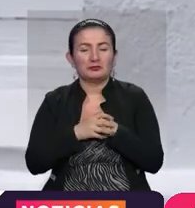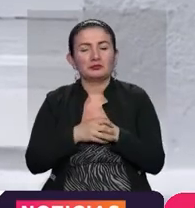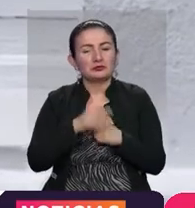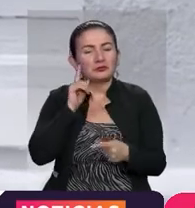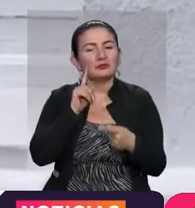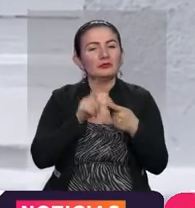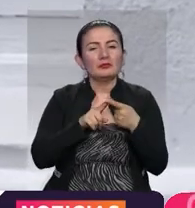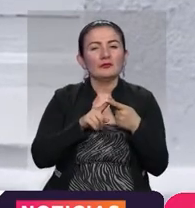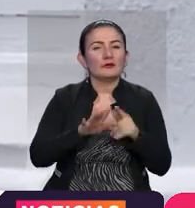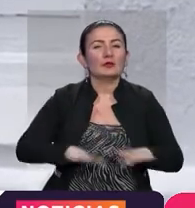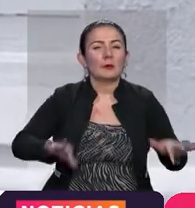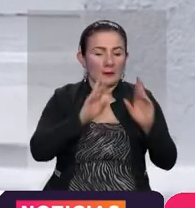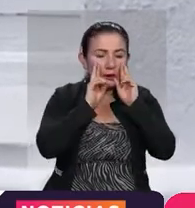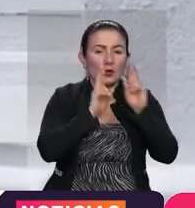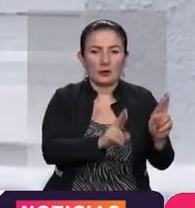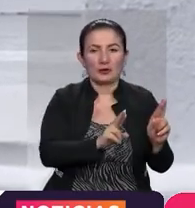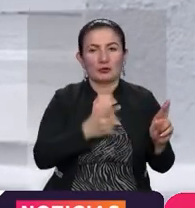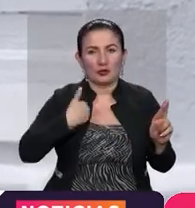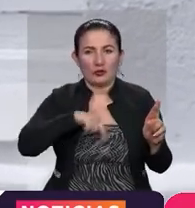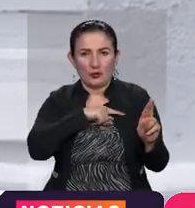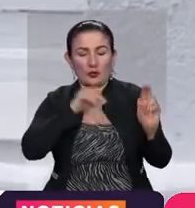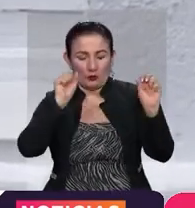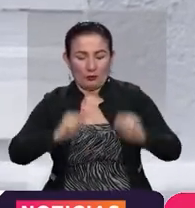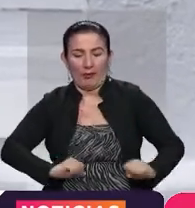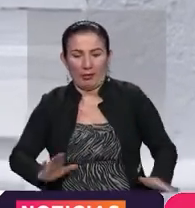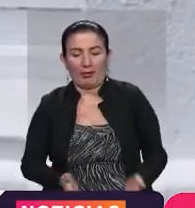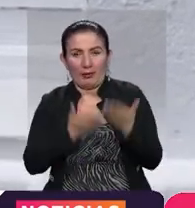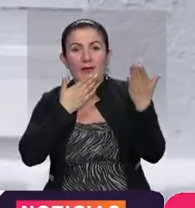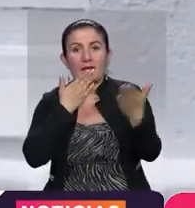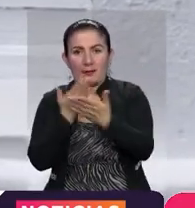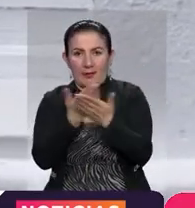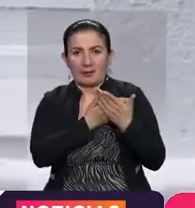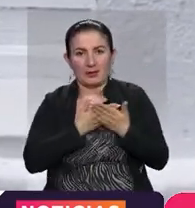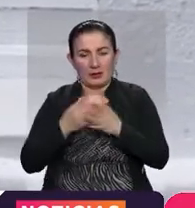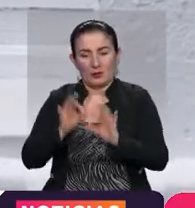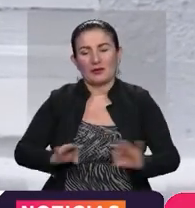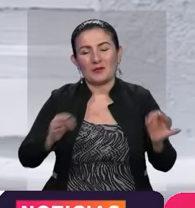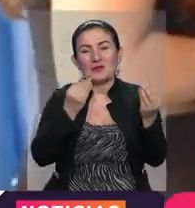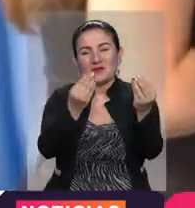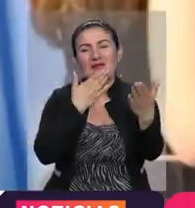vista, merece todo nuestro reconocimiento y, por supuesto, de mi parte, el agradecimiento más sincero.